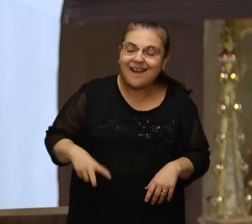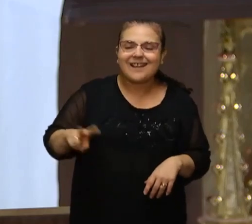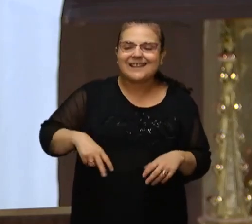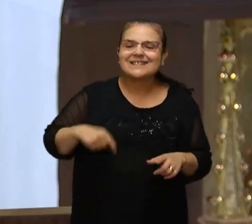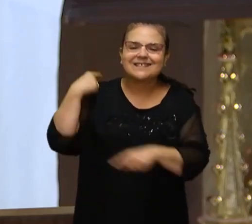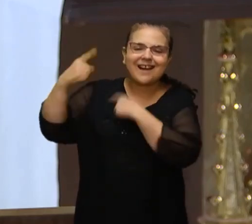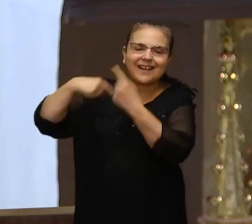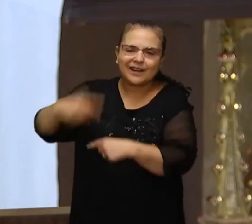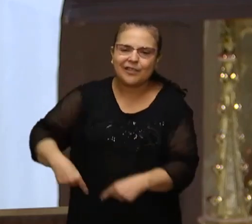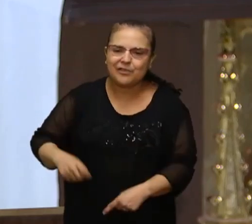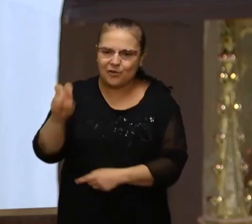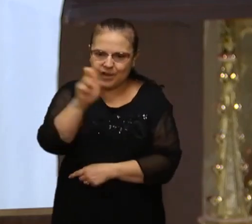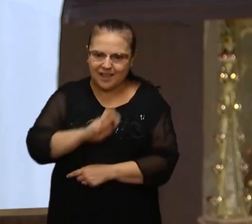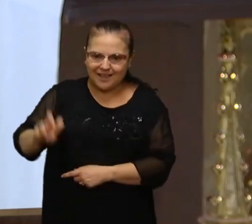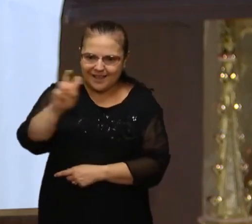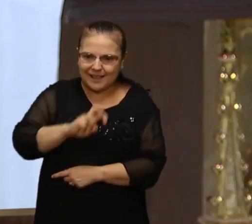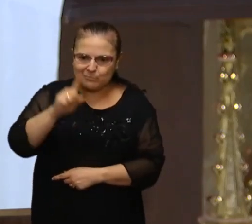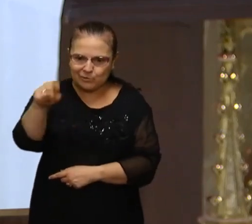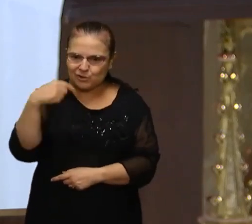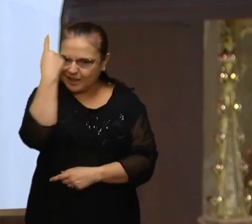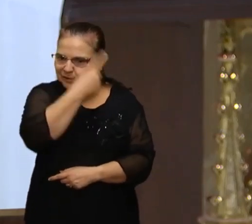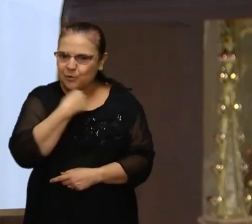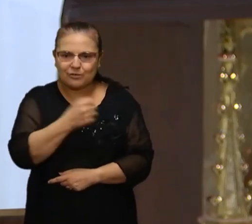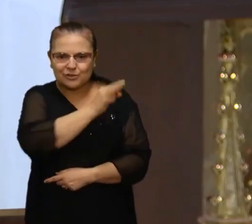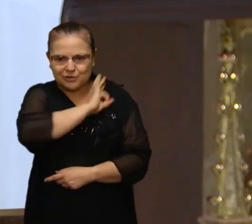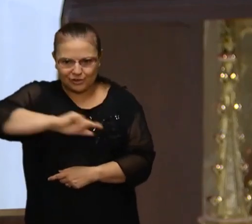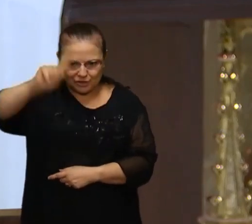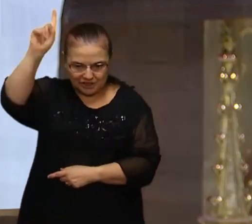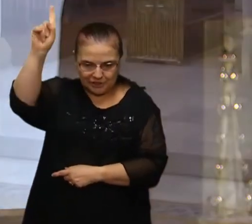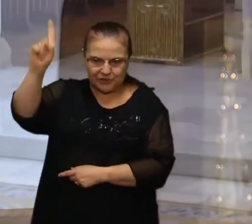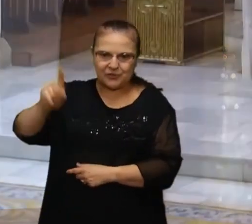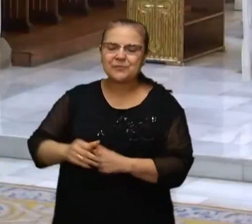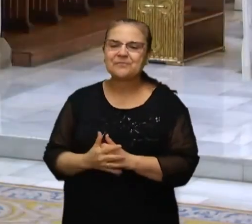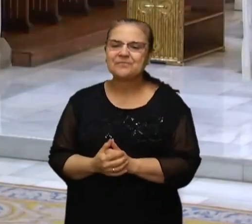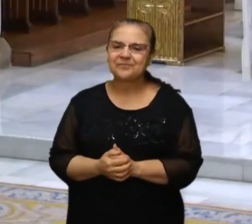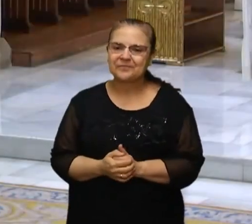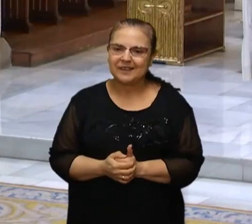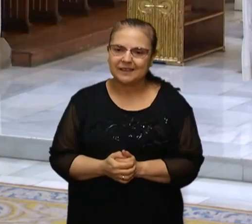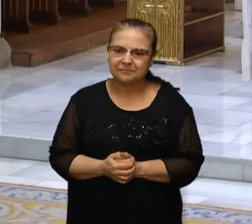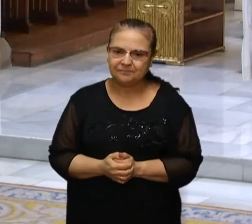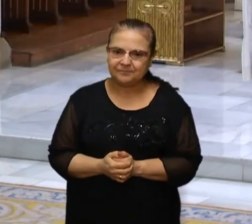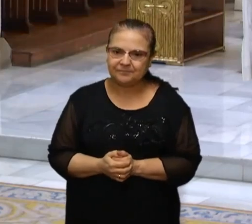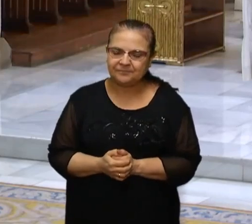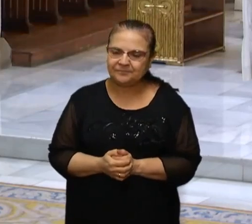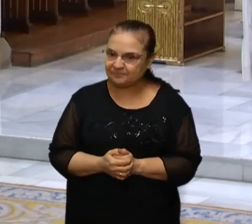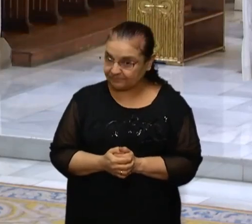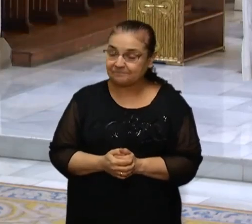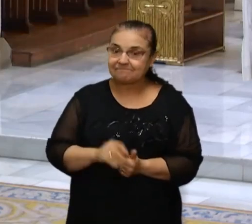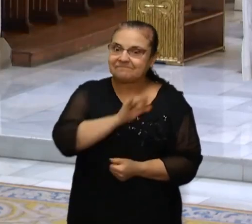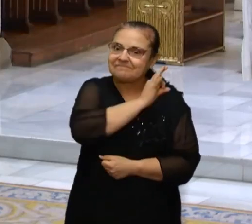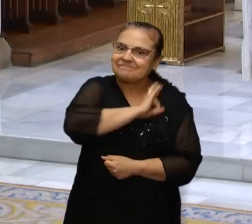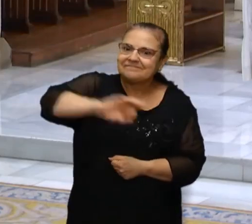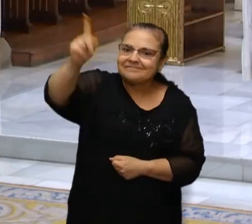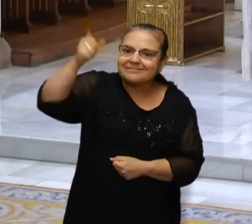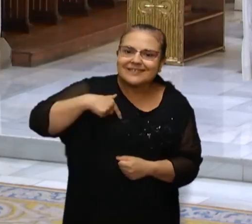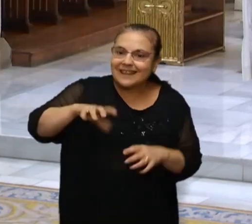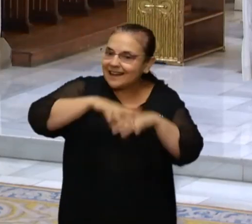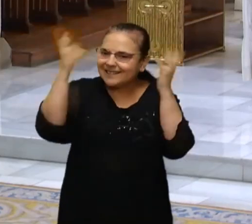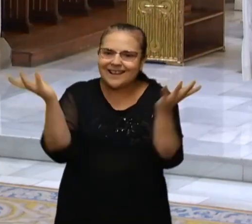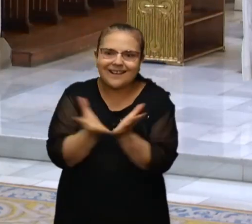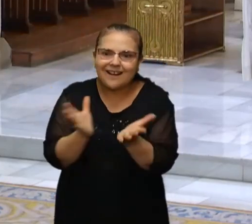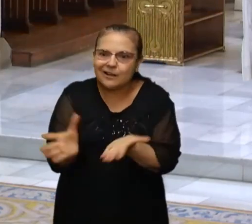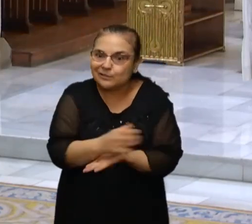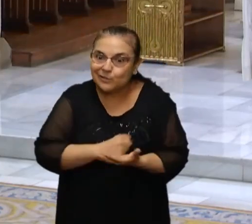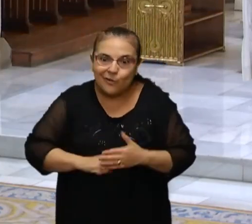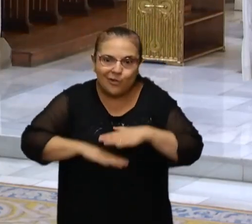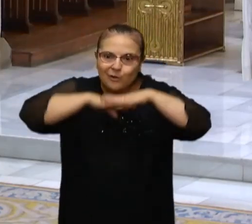tu rostro señor Esta es la generación que busca tu rostro señor del señor es la tierra y cuanto la llena